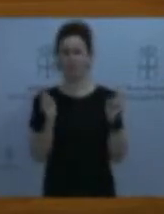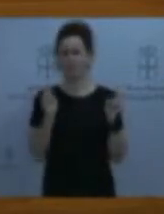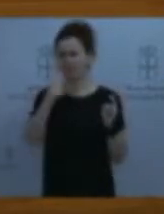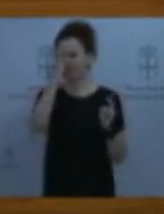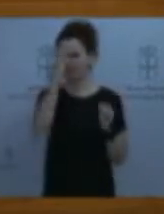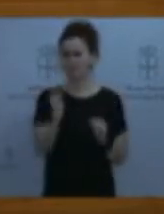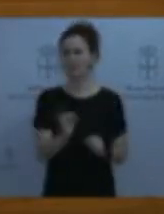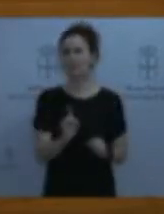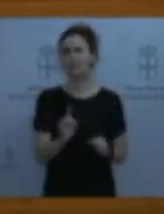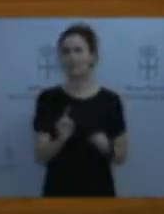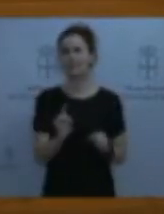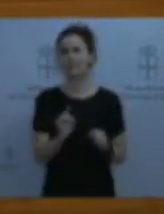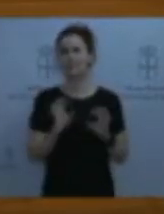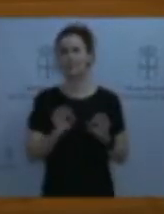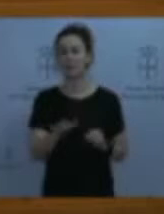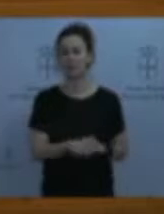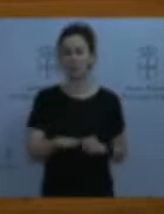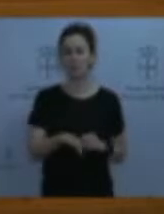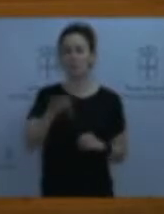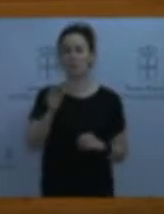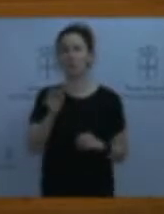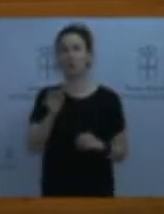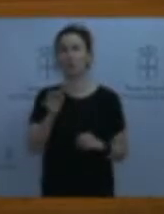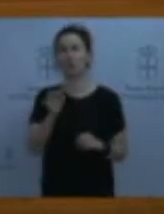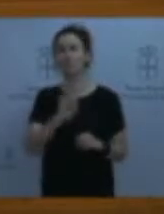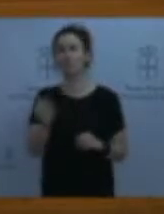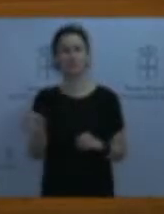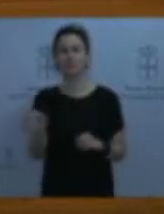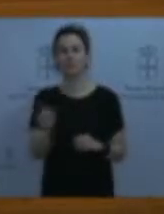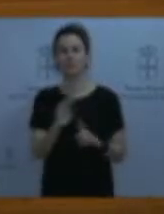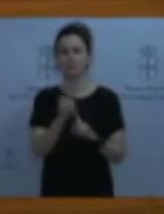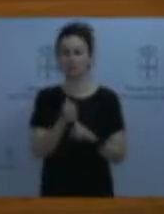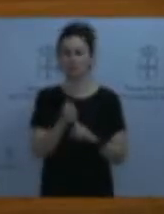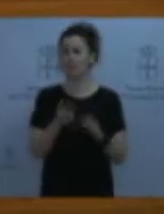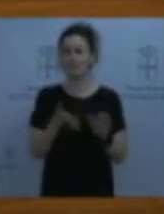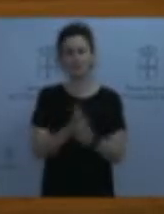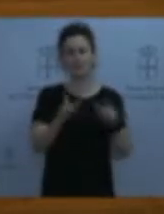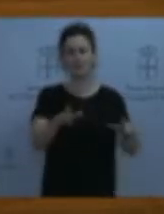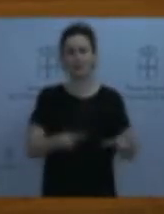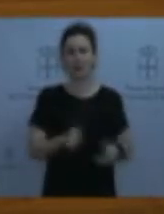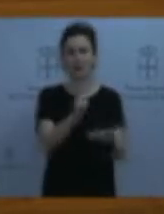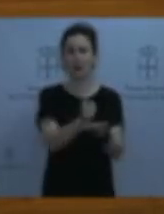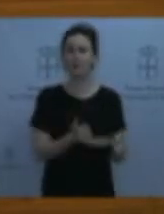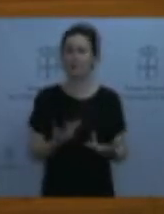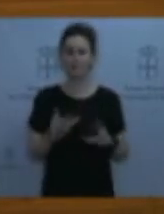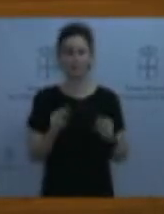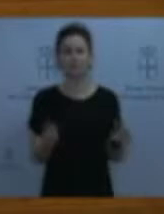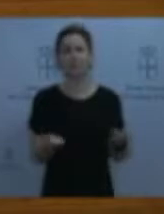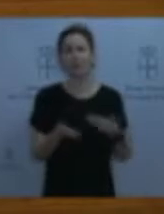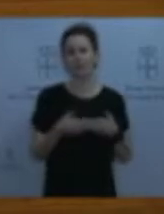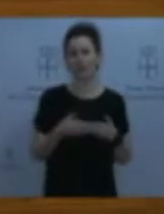menos el distrito único la solución a ese problema. En Asturias el problema que hay es de cierre de aulas, es de que los presupuestos